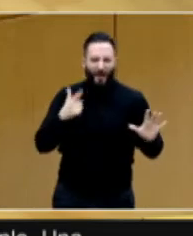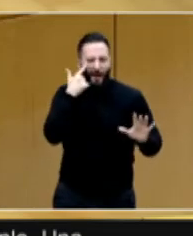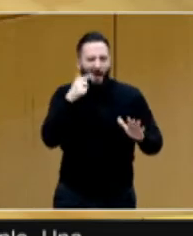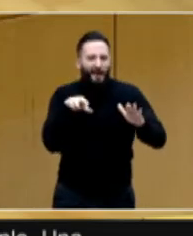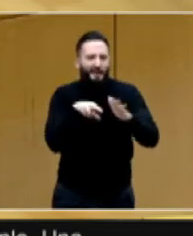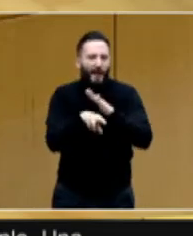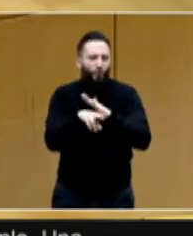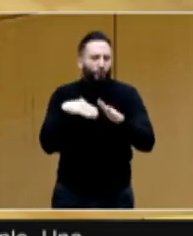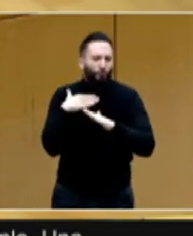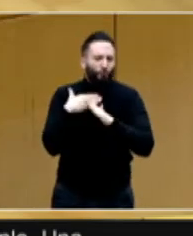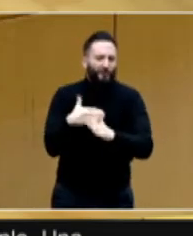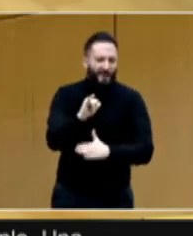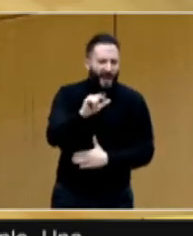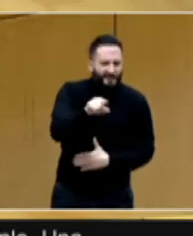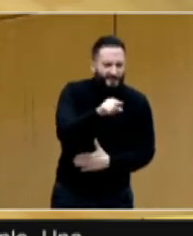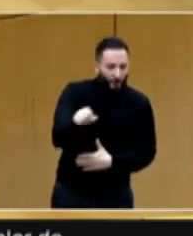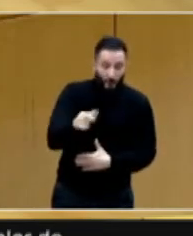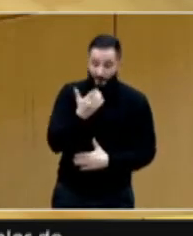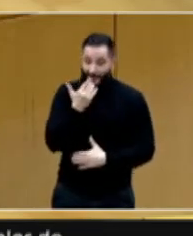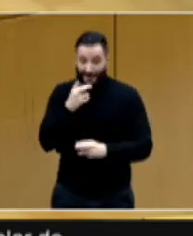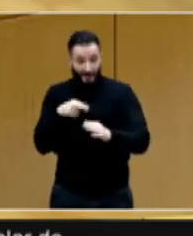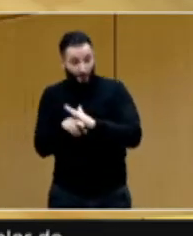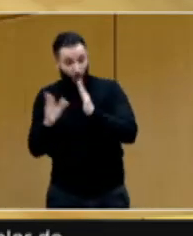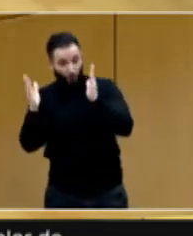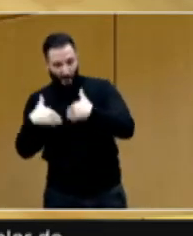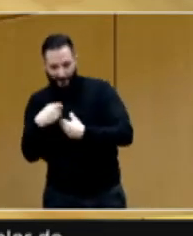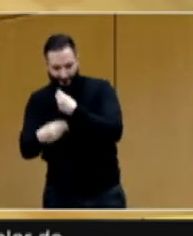porque sin recursos no hacemos nada